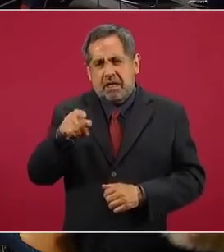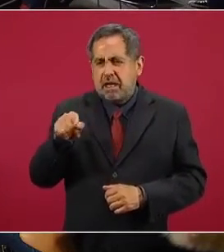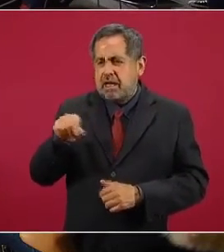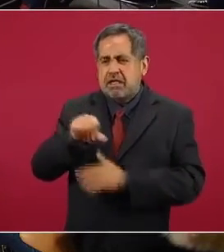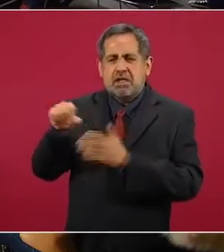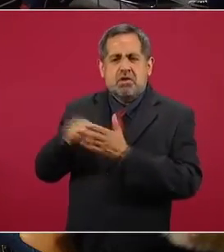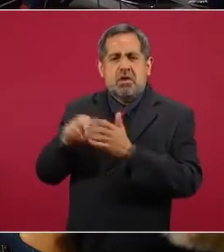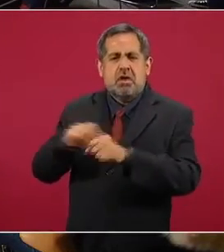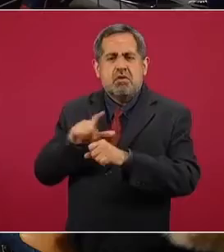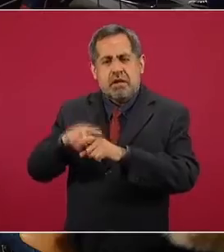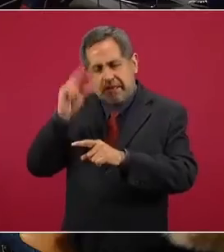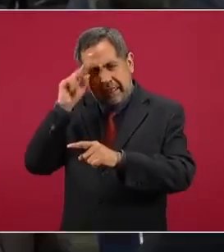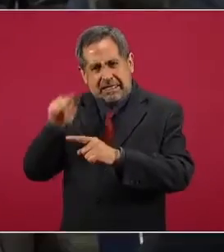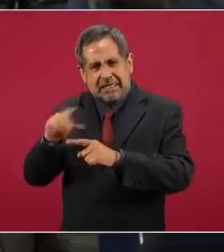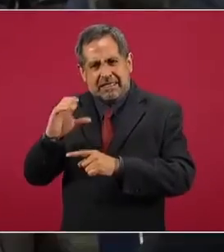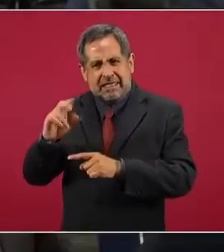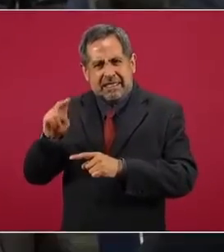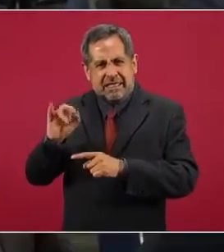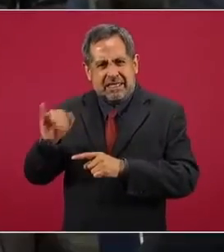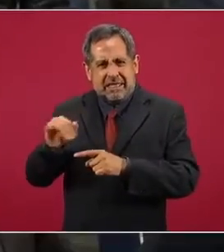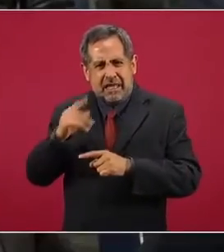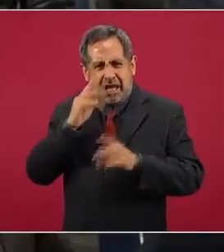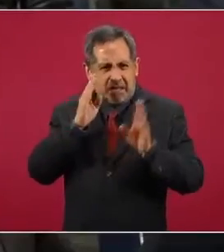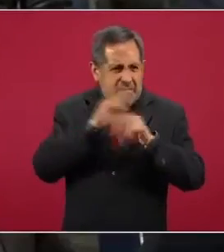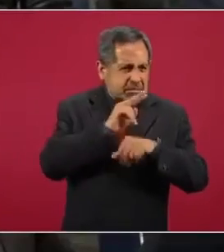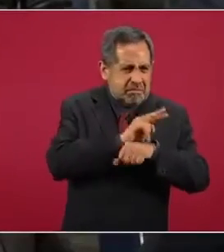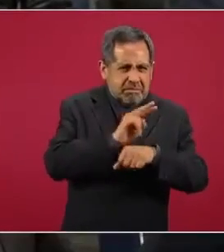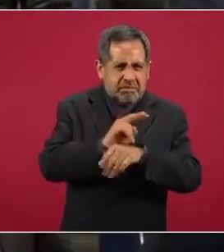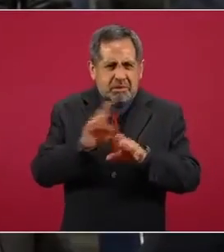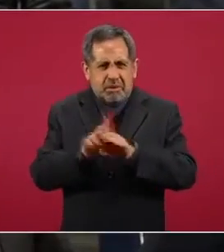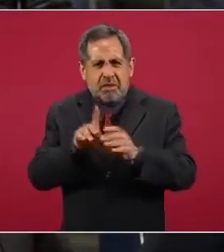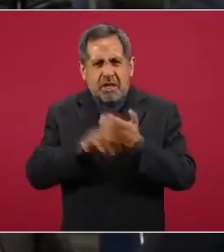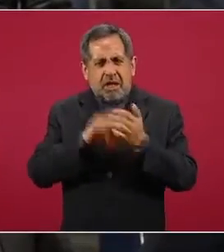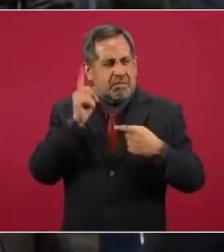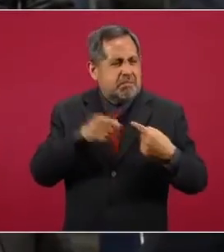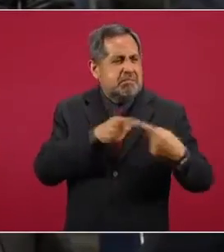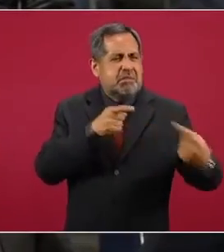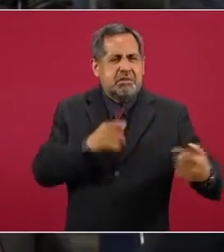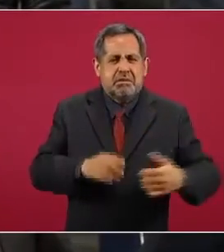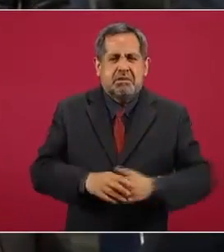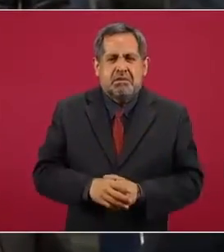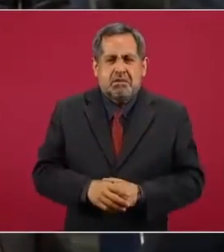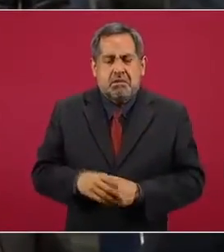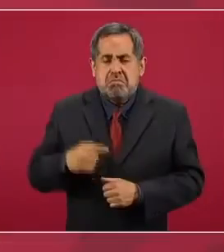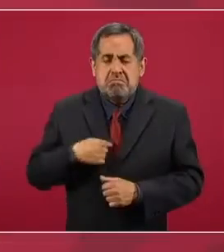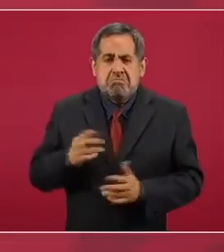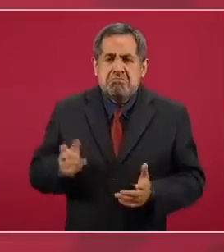Nacional de Inteligencia realizaba este tipo de monitoreo o vigilancia a sus adversarios? No,